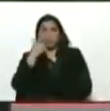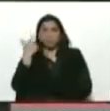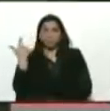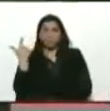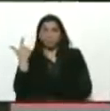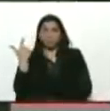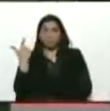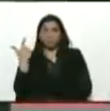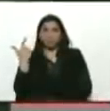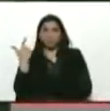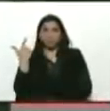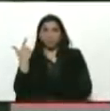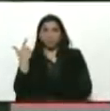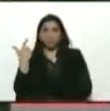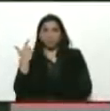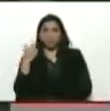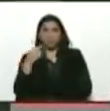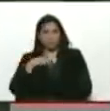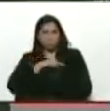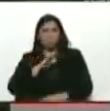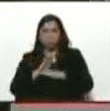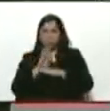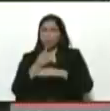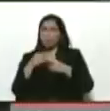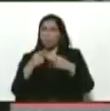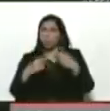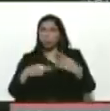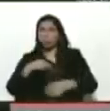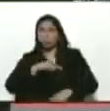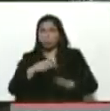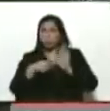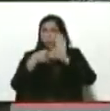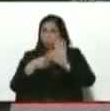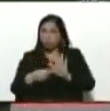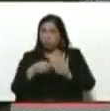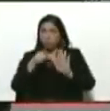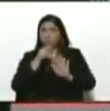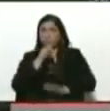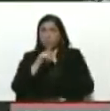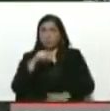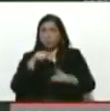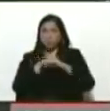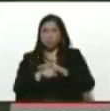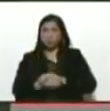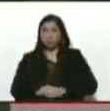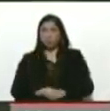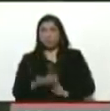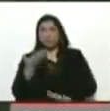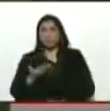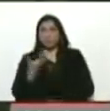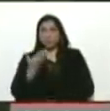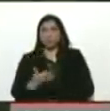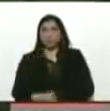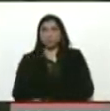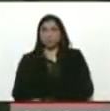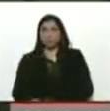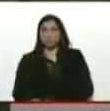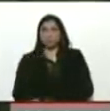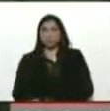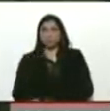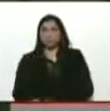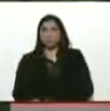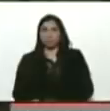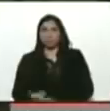vez. Nosotros cuidamos las cosas, así nos enseñaron. Ahí hay información importante que está